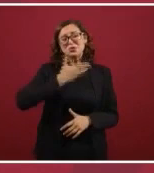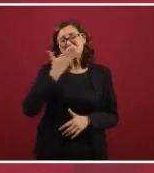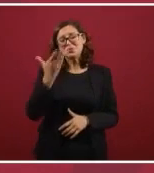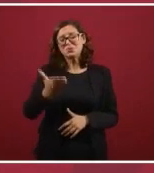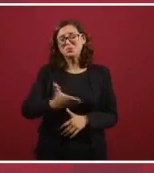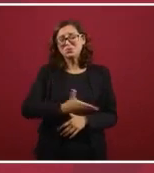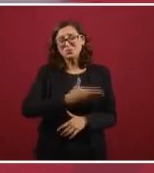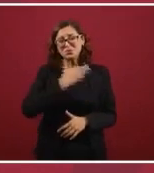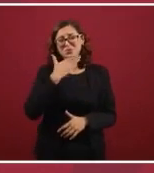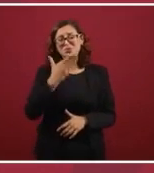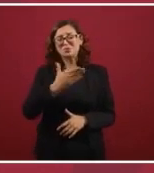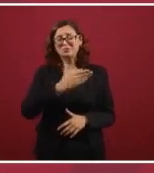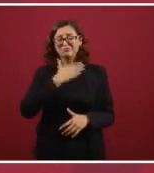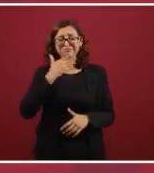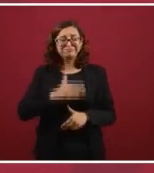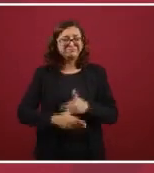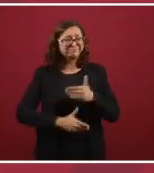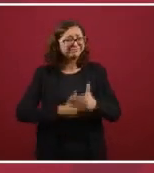Todo este